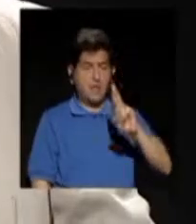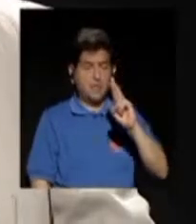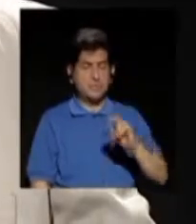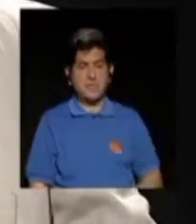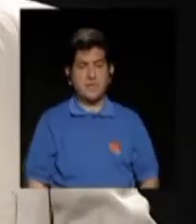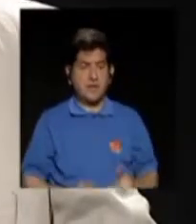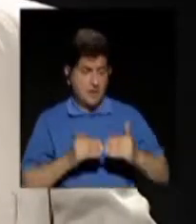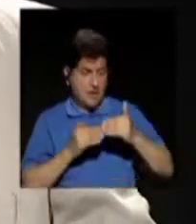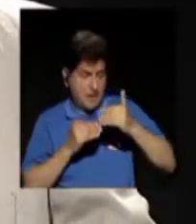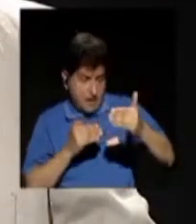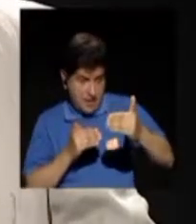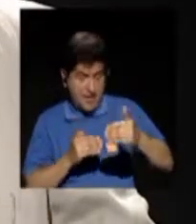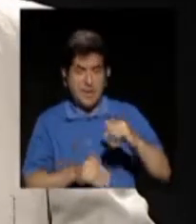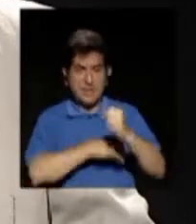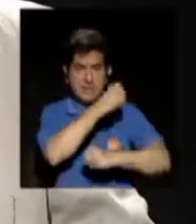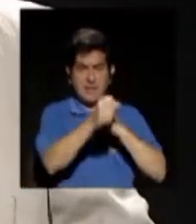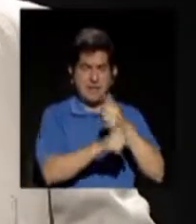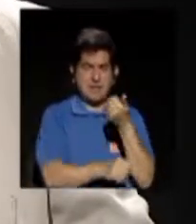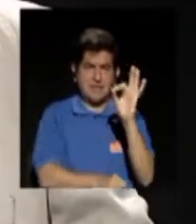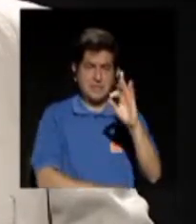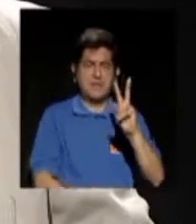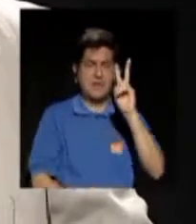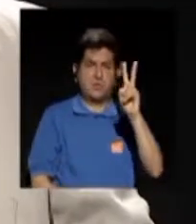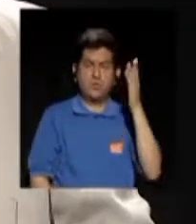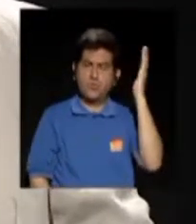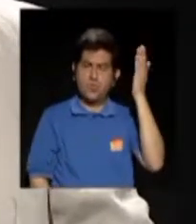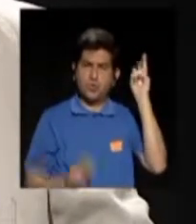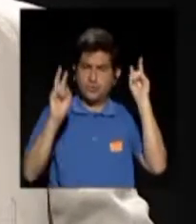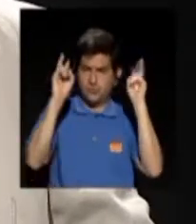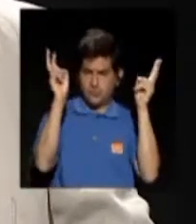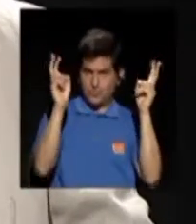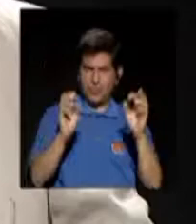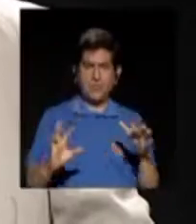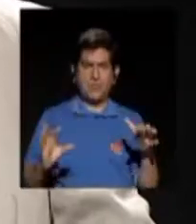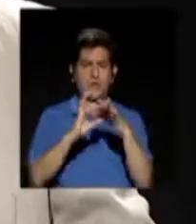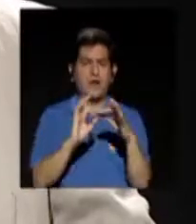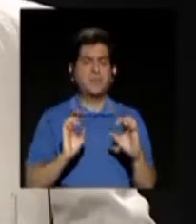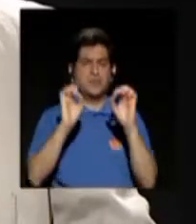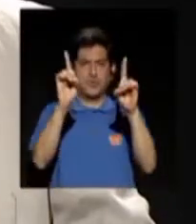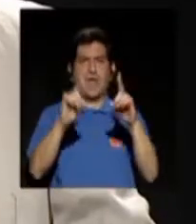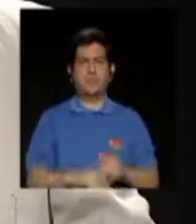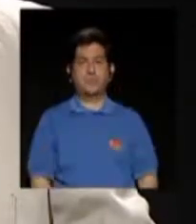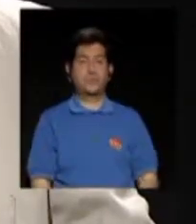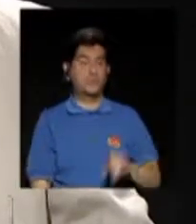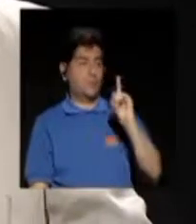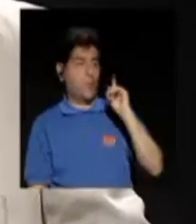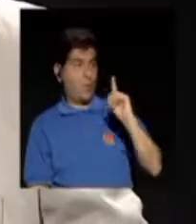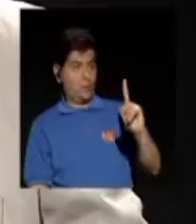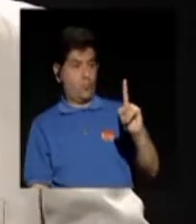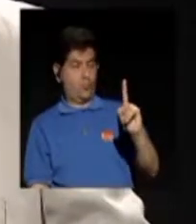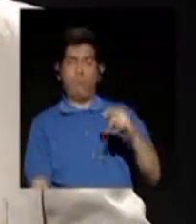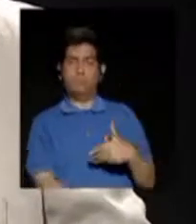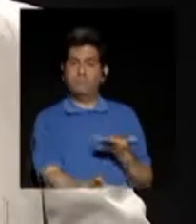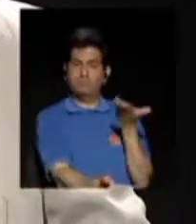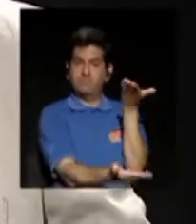XIX, se configuraron como dos discursos en relación con la educación. Un discurso